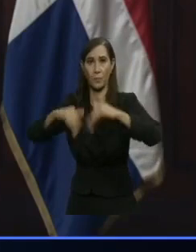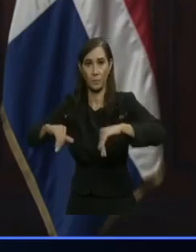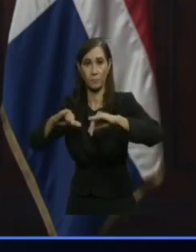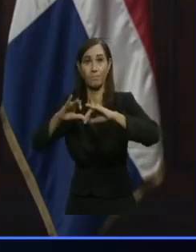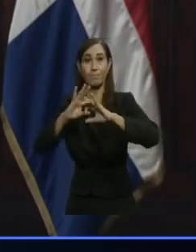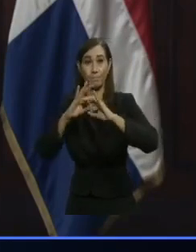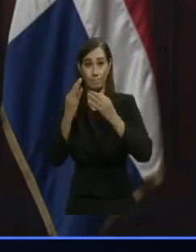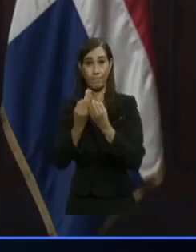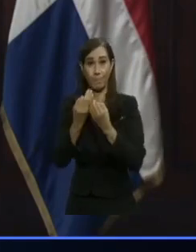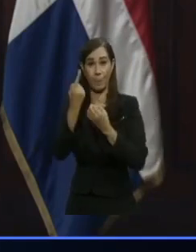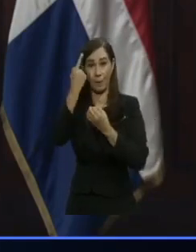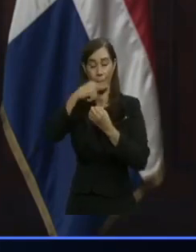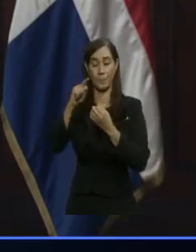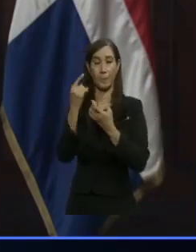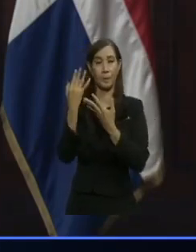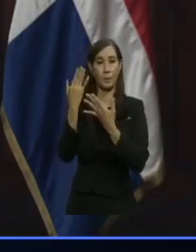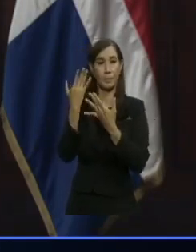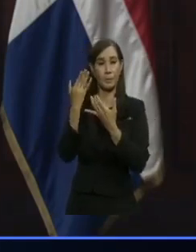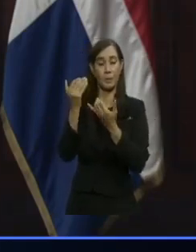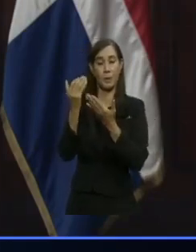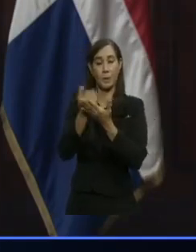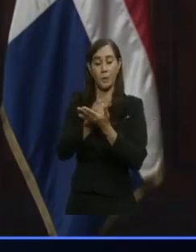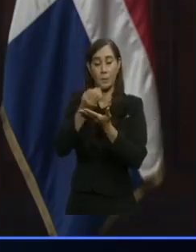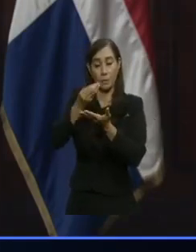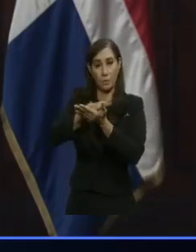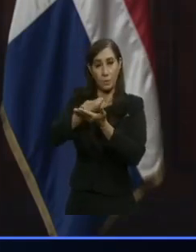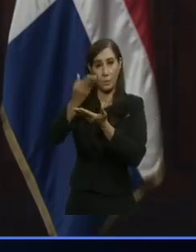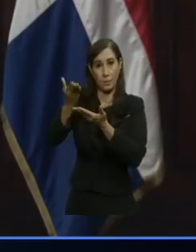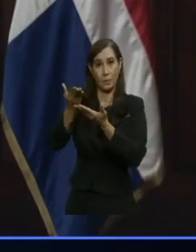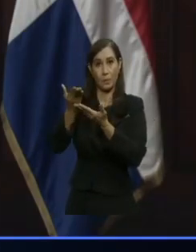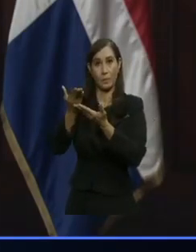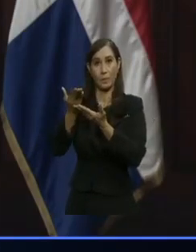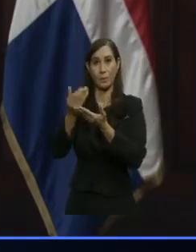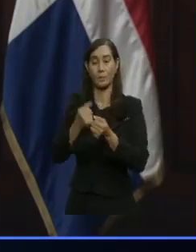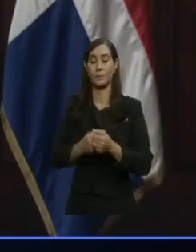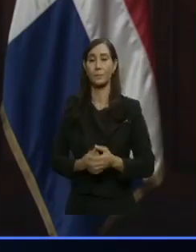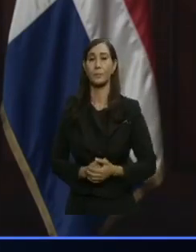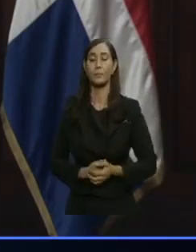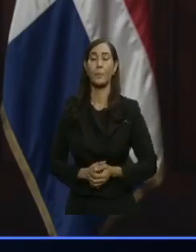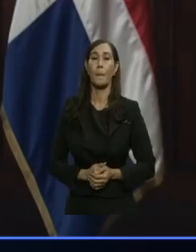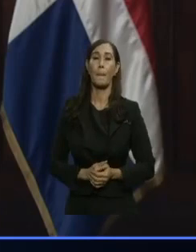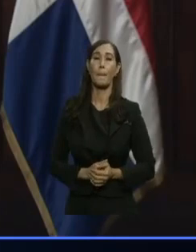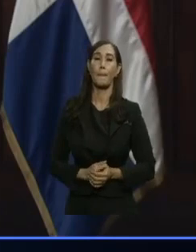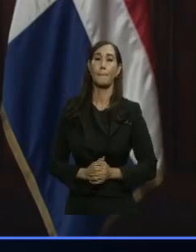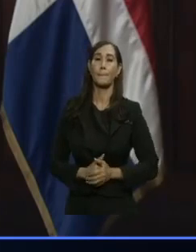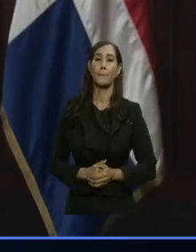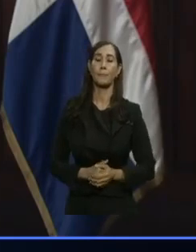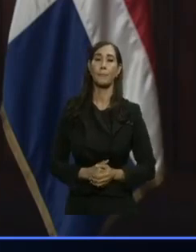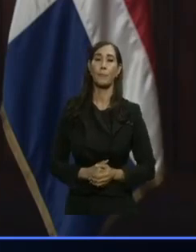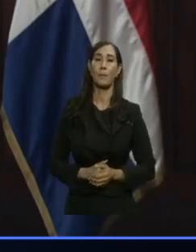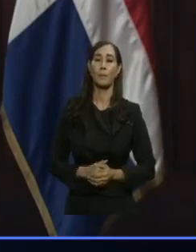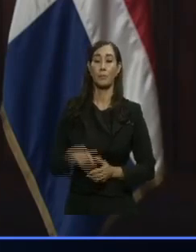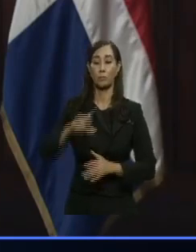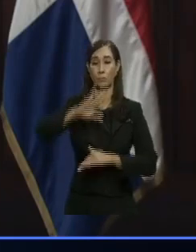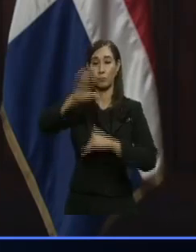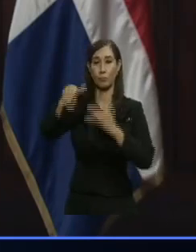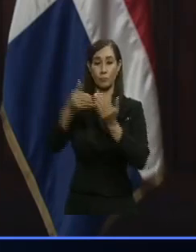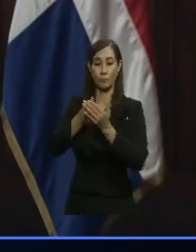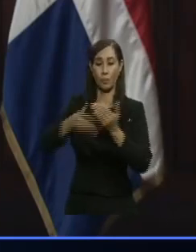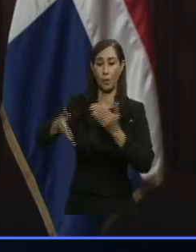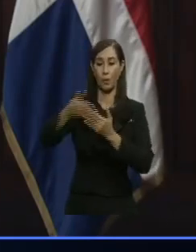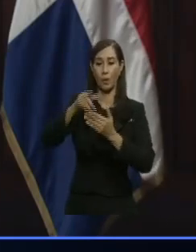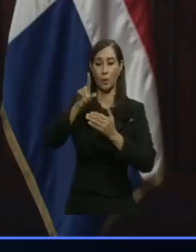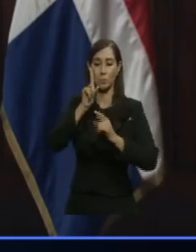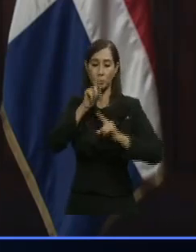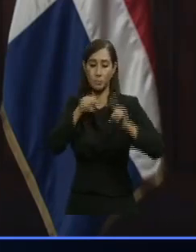hay gente que todavía tiene muchísimas mercancías en china porque no ha podido traerlo porque los grandes emporios eso que hizo que